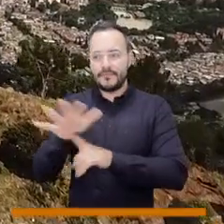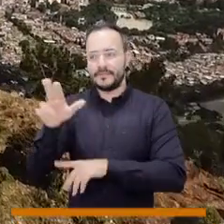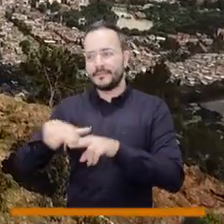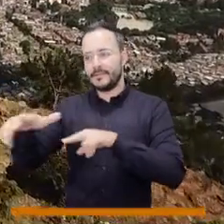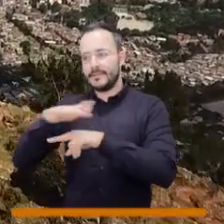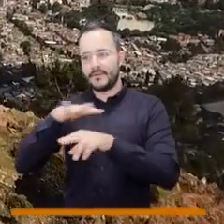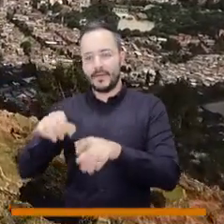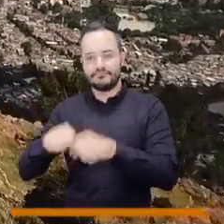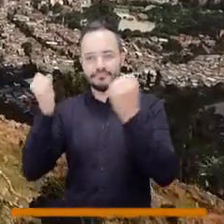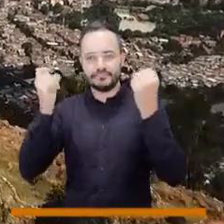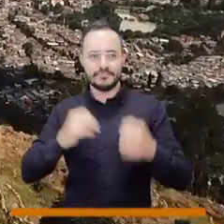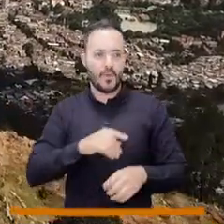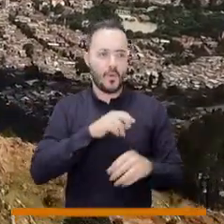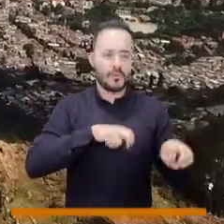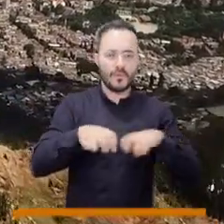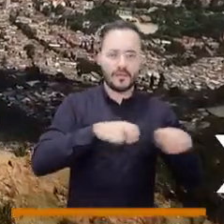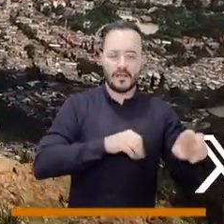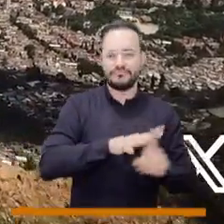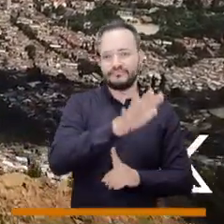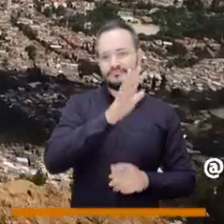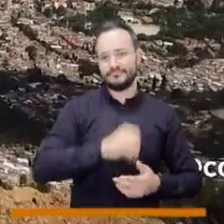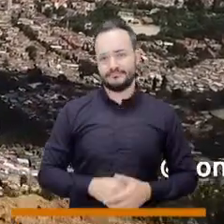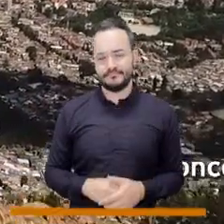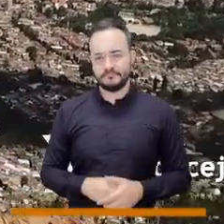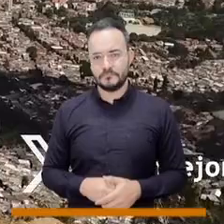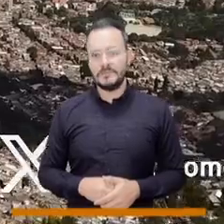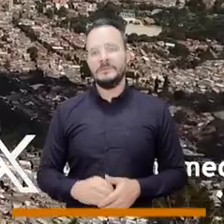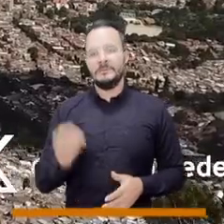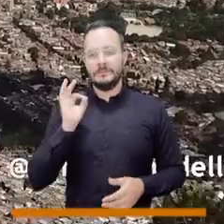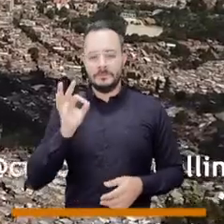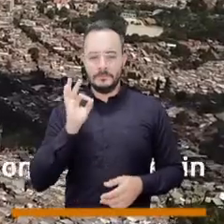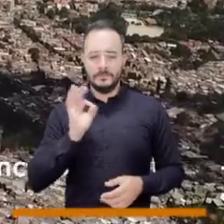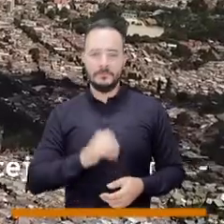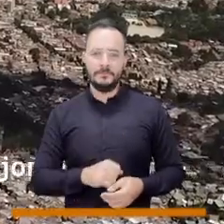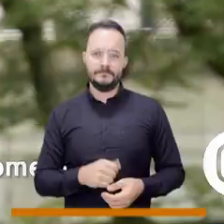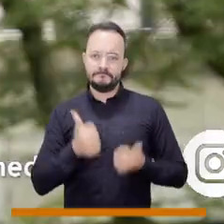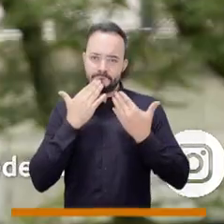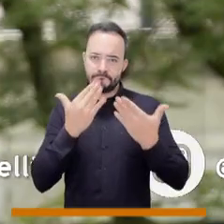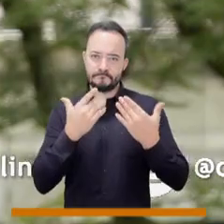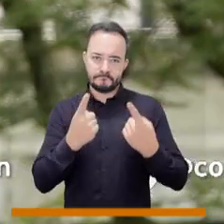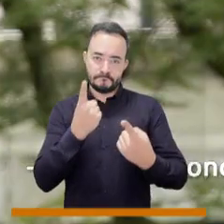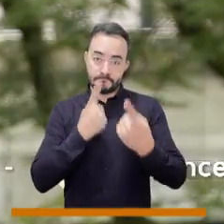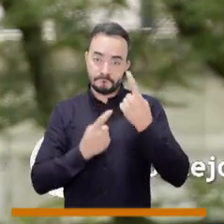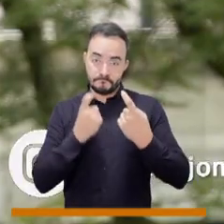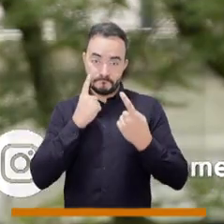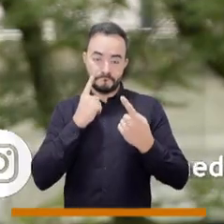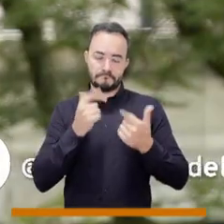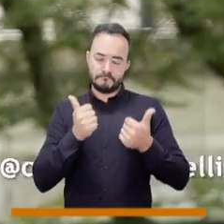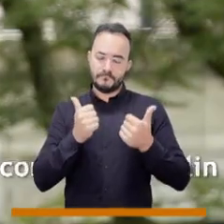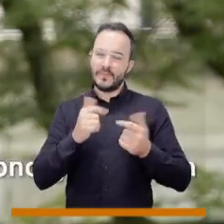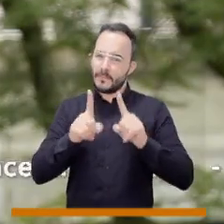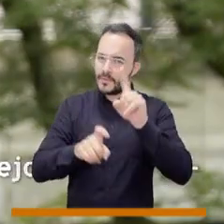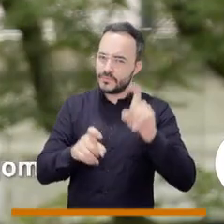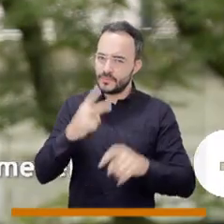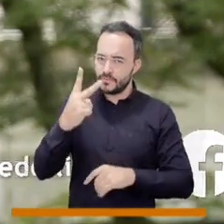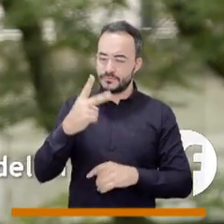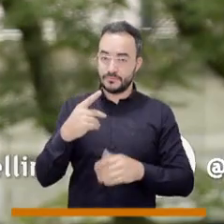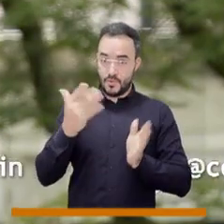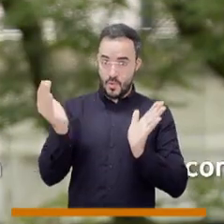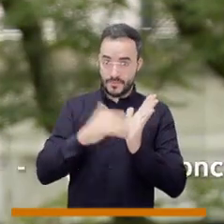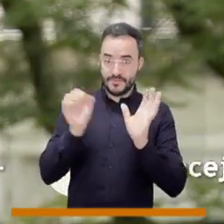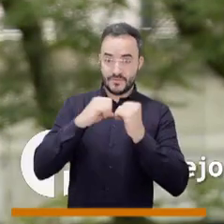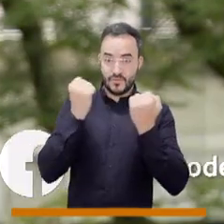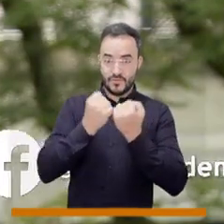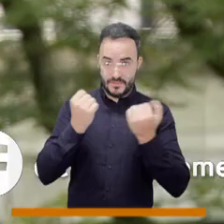medio ambiente y a las dinámicas de movilidad. Bueno, y esa pregunta para los dos. ¿Quieren volver al